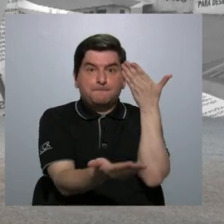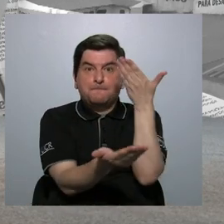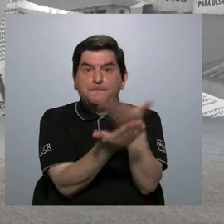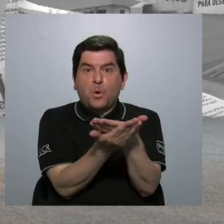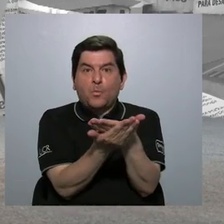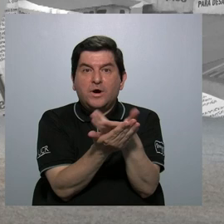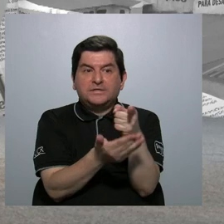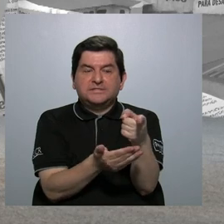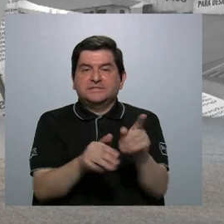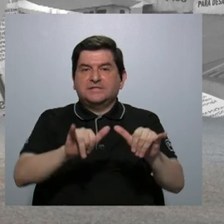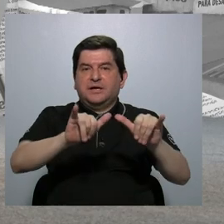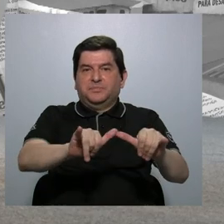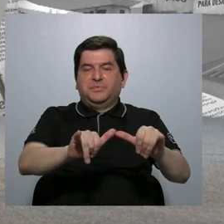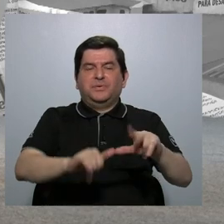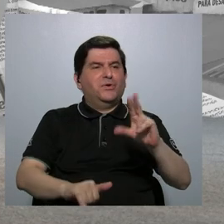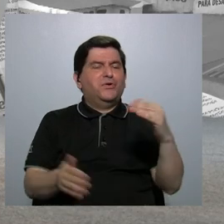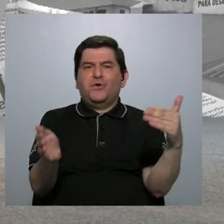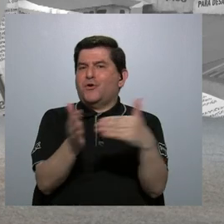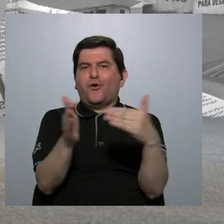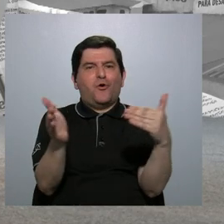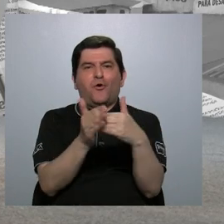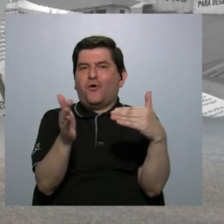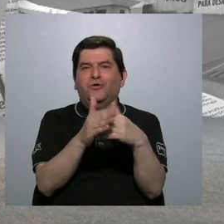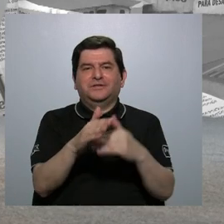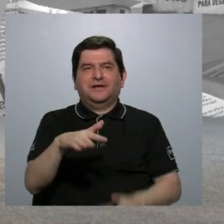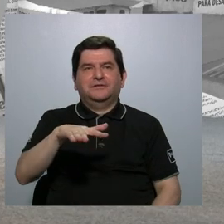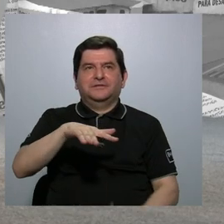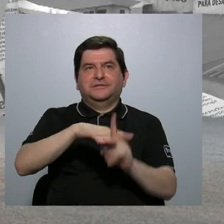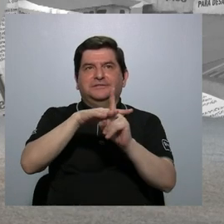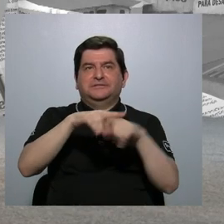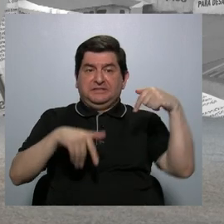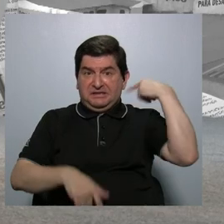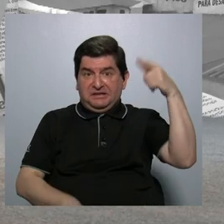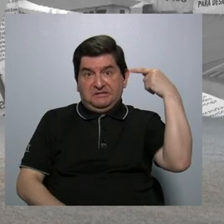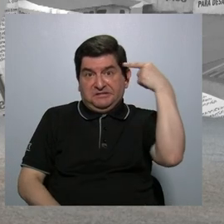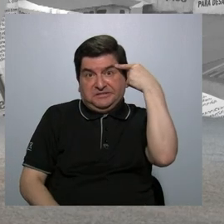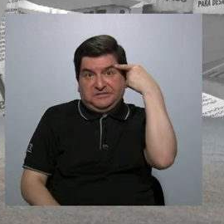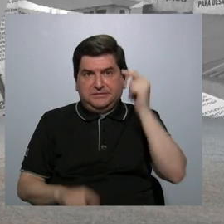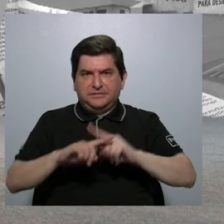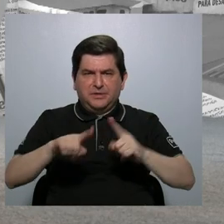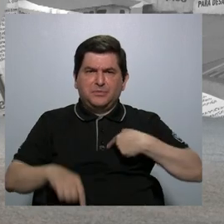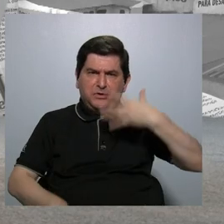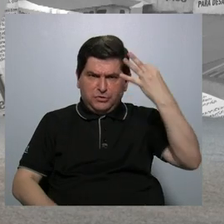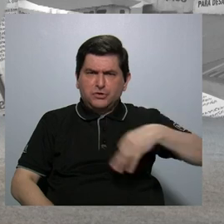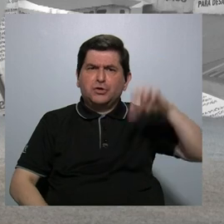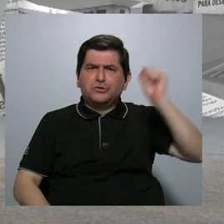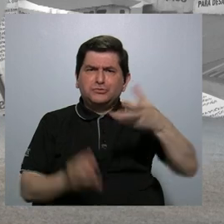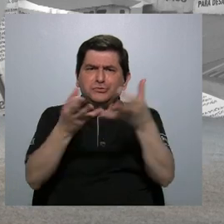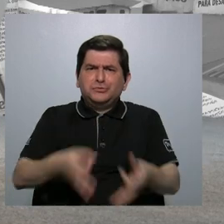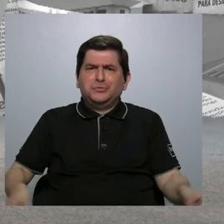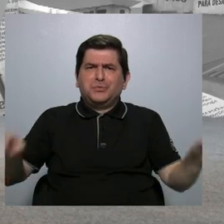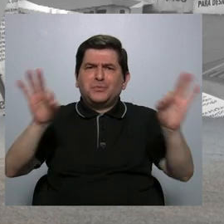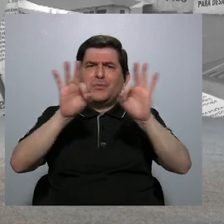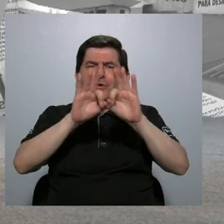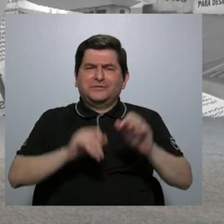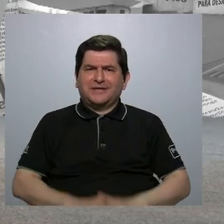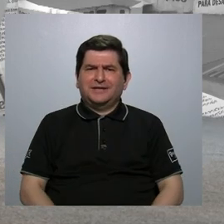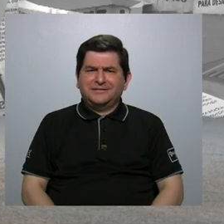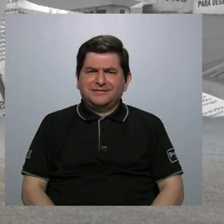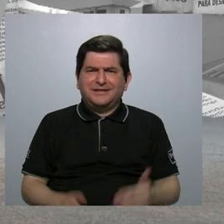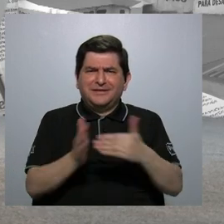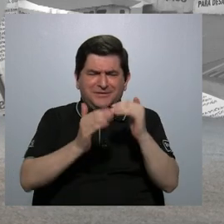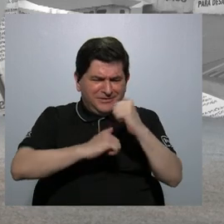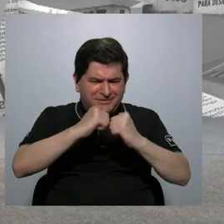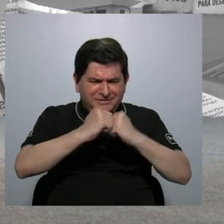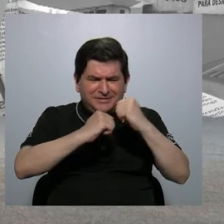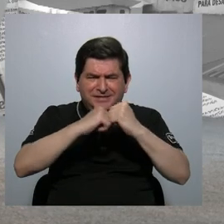quedó ahí y creo que no se va a volver a sacar, por lo menos en este gobierno, pero sí es cierto que es muy importante esa